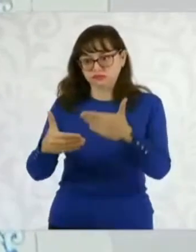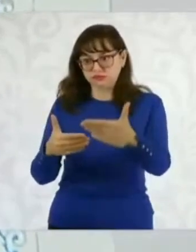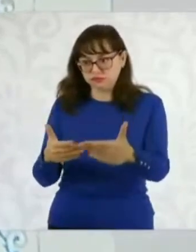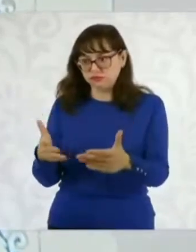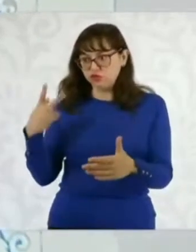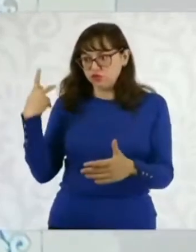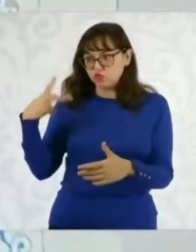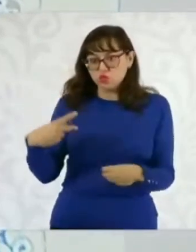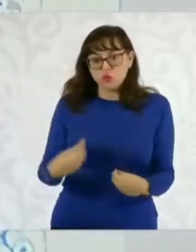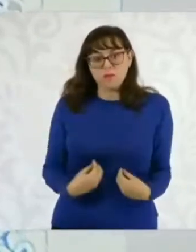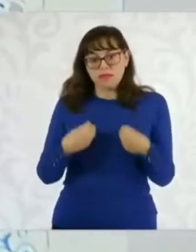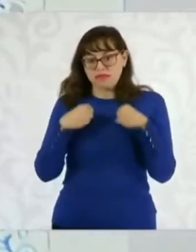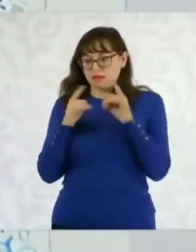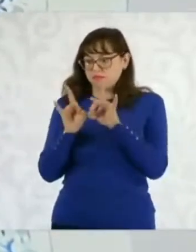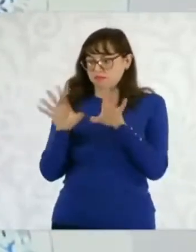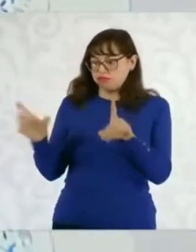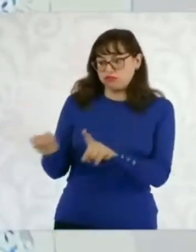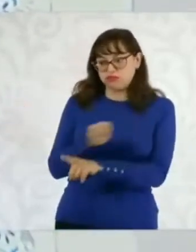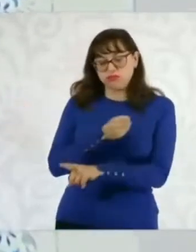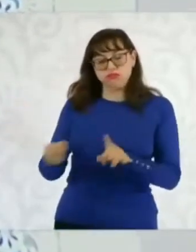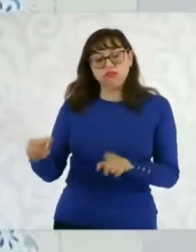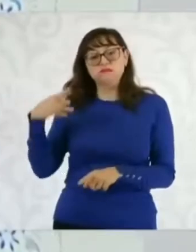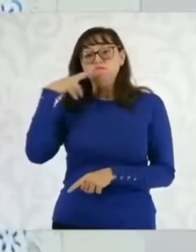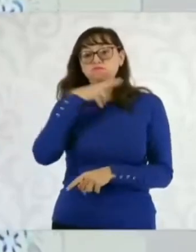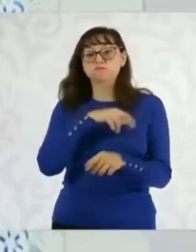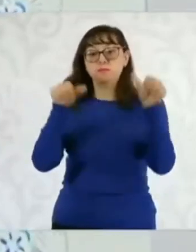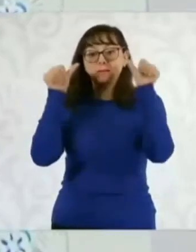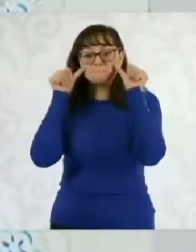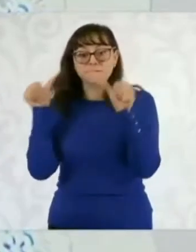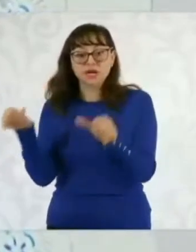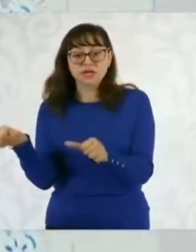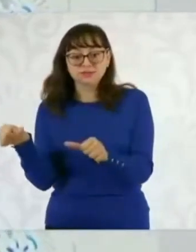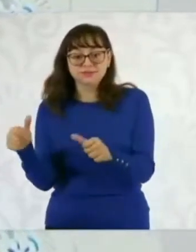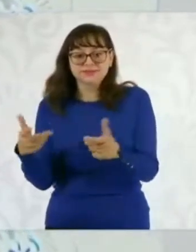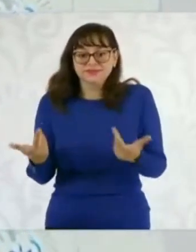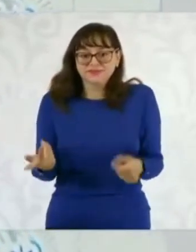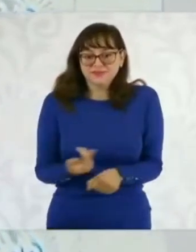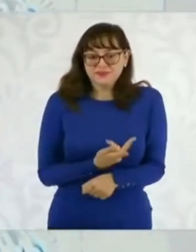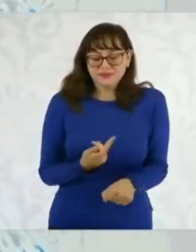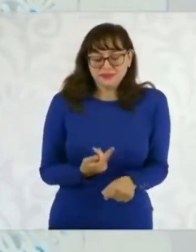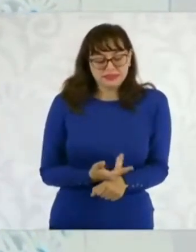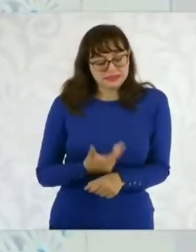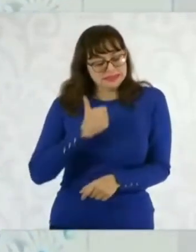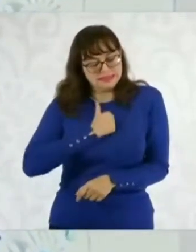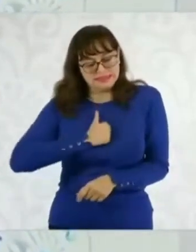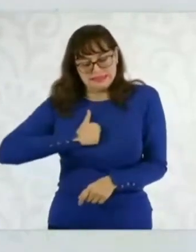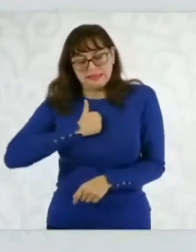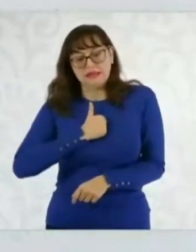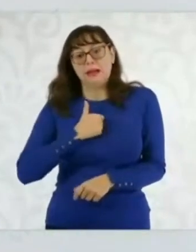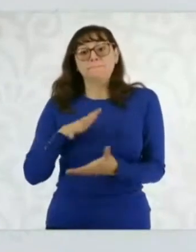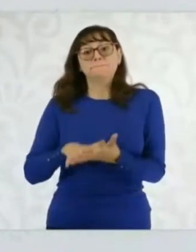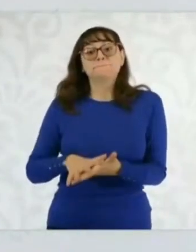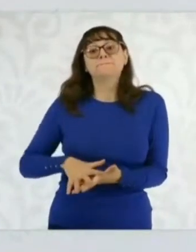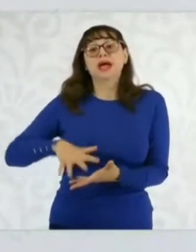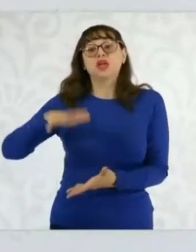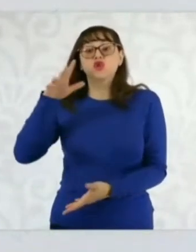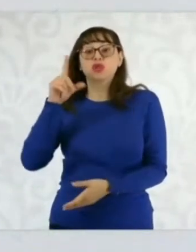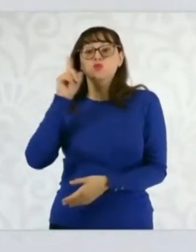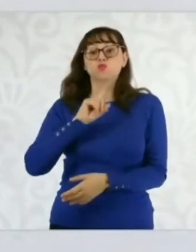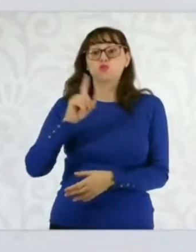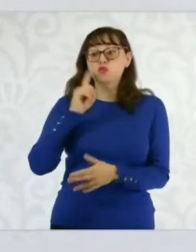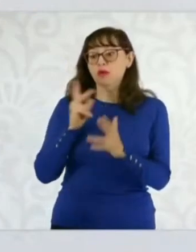están viviendo violencia. Lamentablemente, la mayor parte de los feminicidios viene por